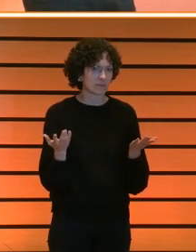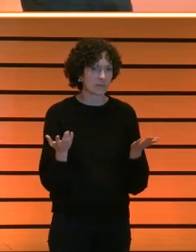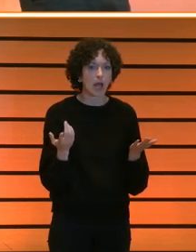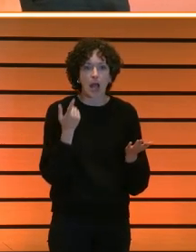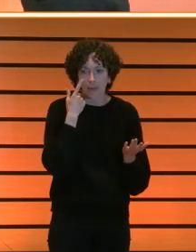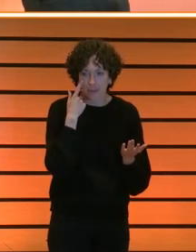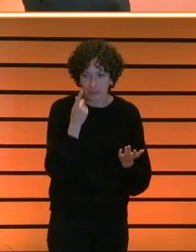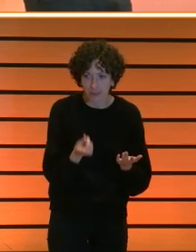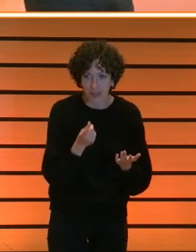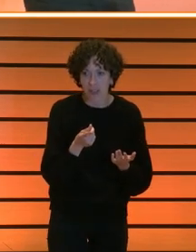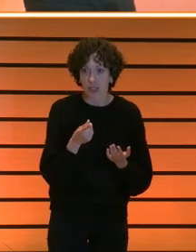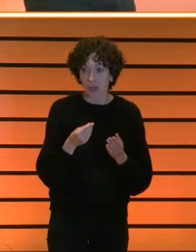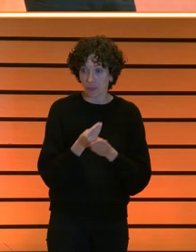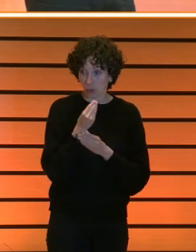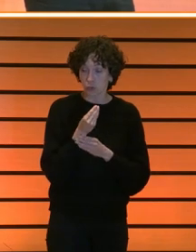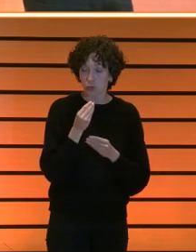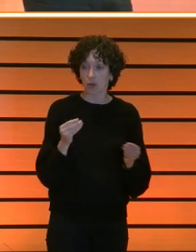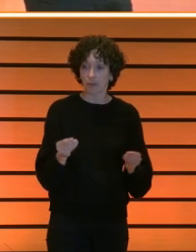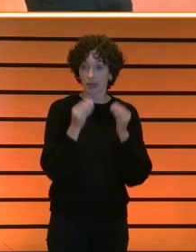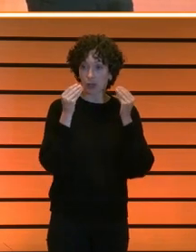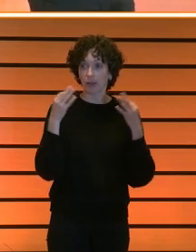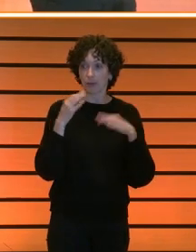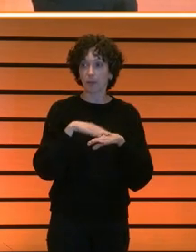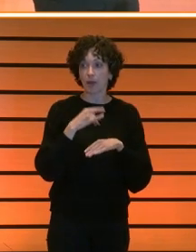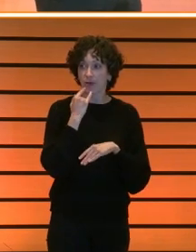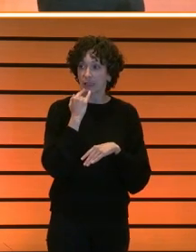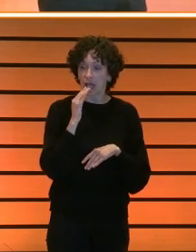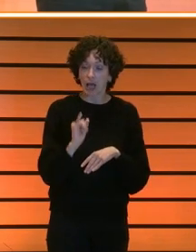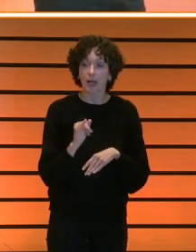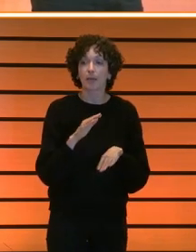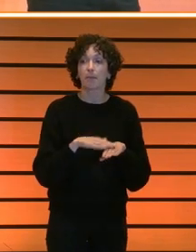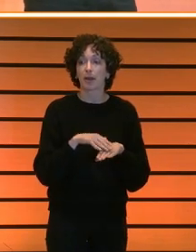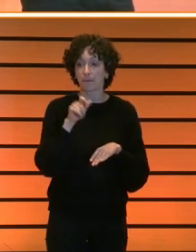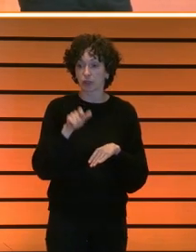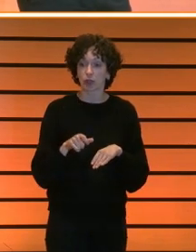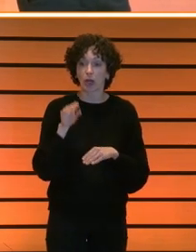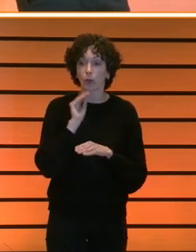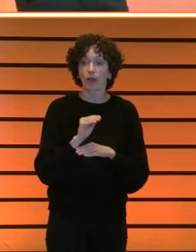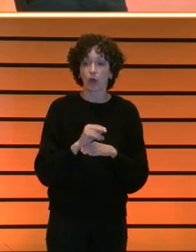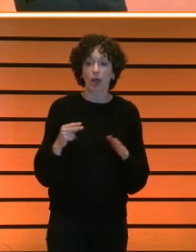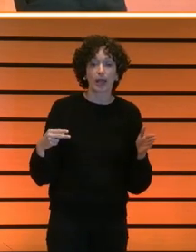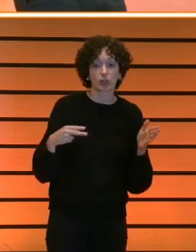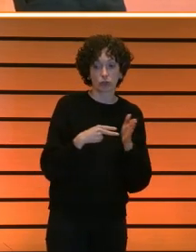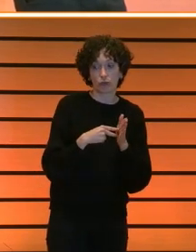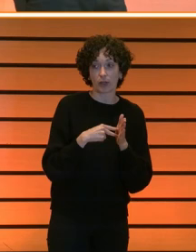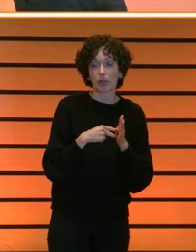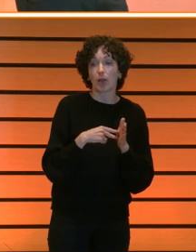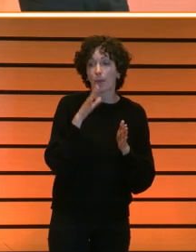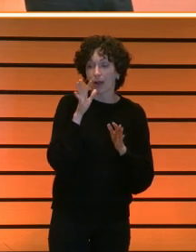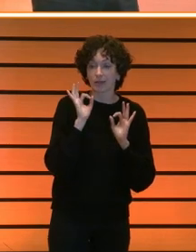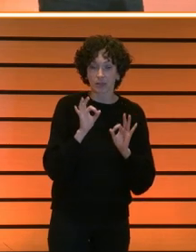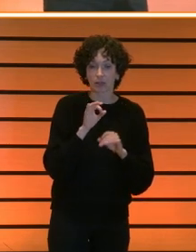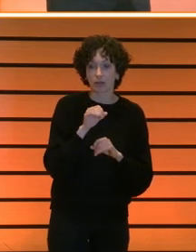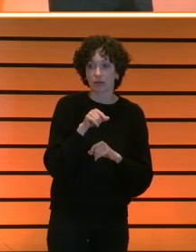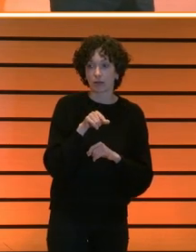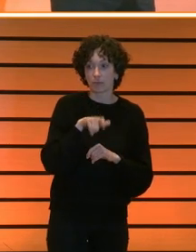pues tenemos que mejorar ese producto para que tenga batería y para que la enchufe el cuidador porque eso hace que las